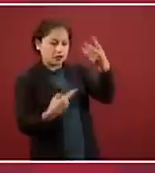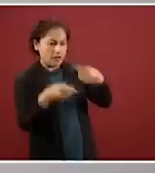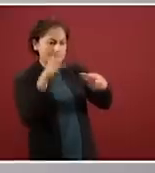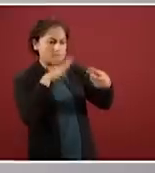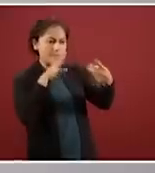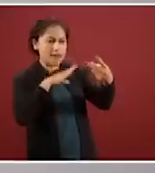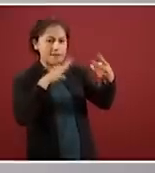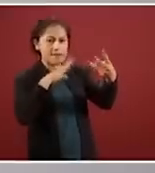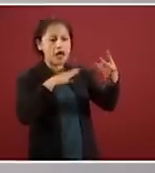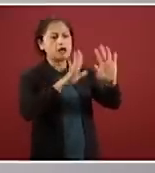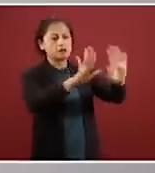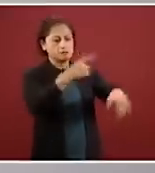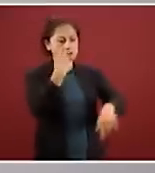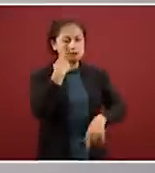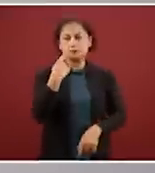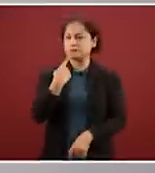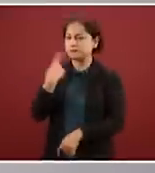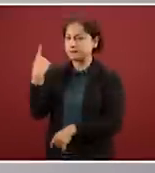incorrecto.